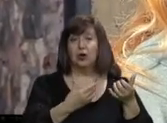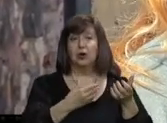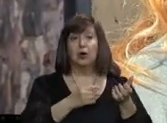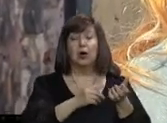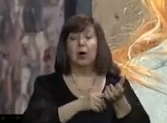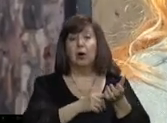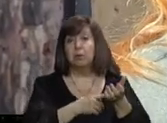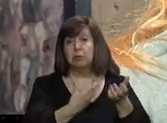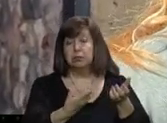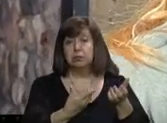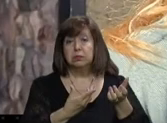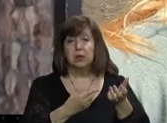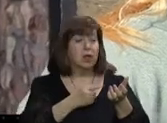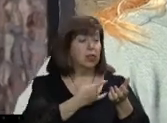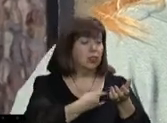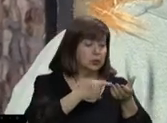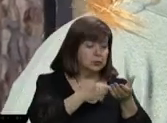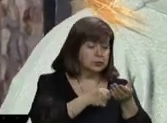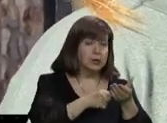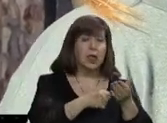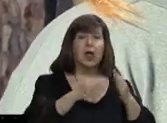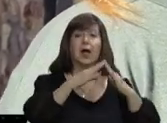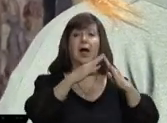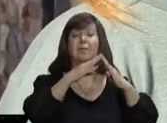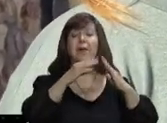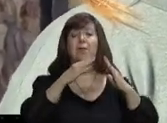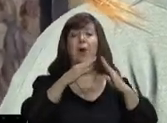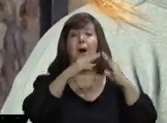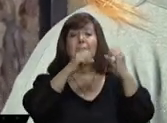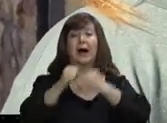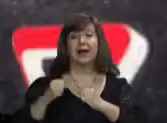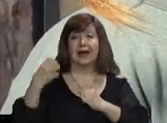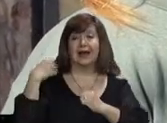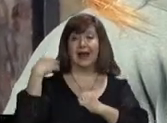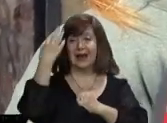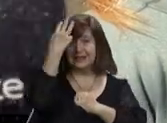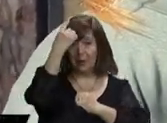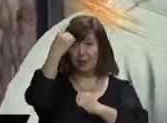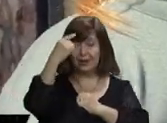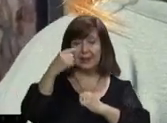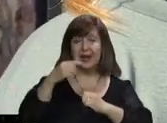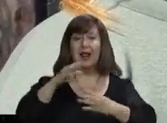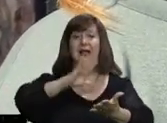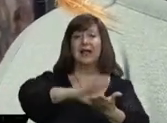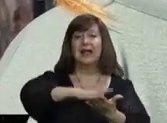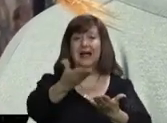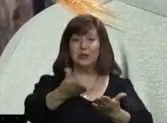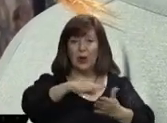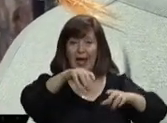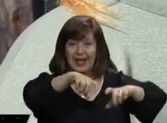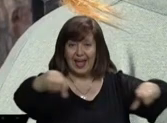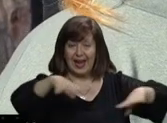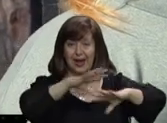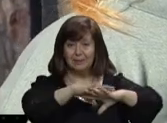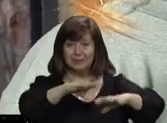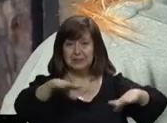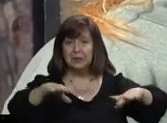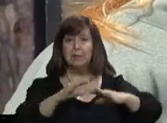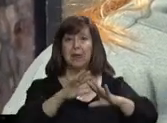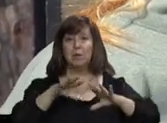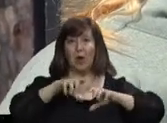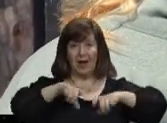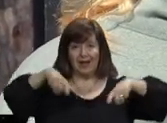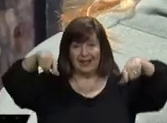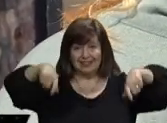este como estaba en la parte de las churrasqueras estaba con en el parque general San Martín detrás del